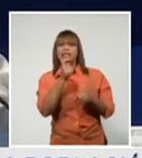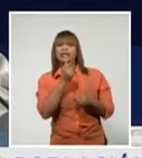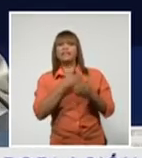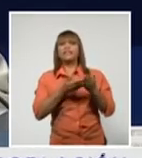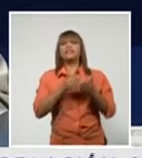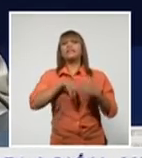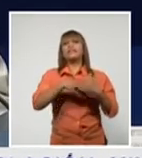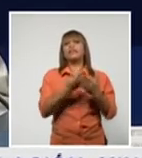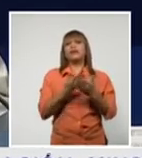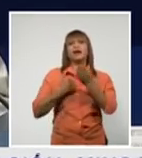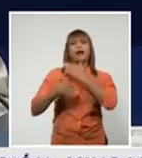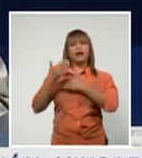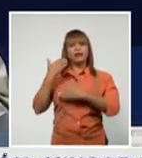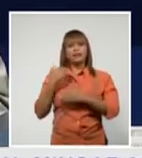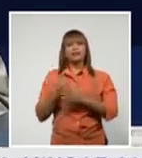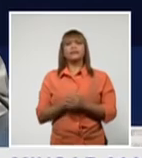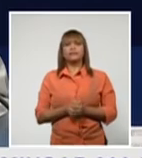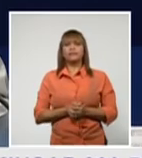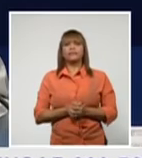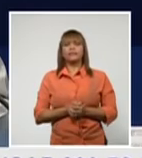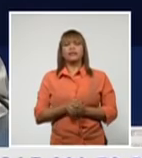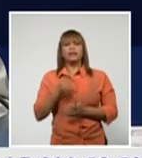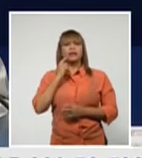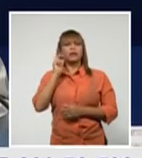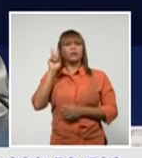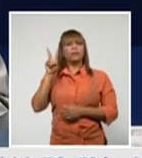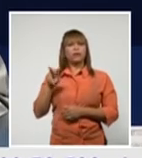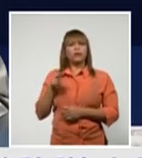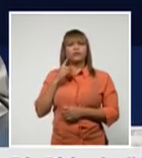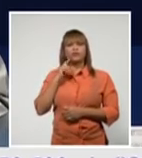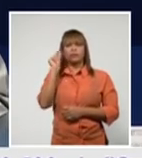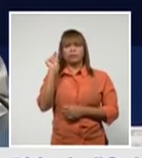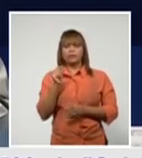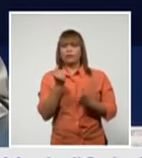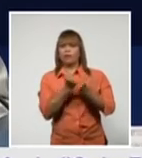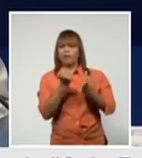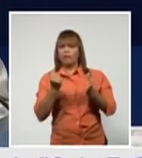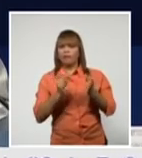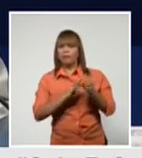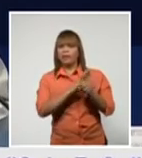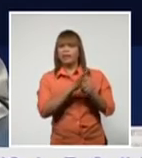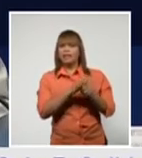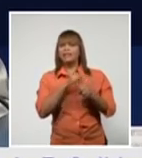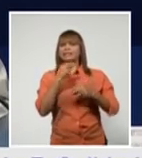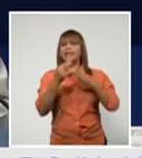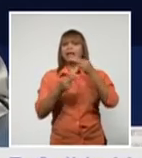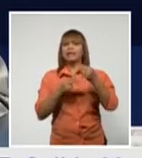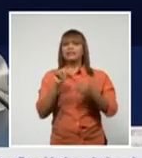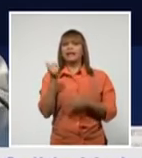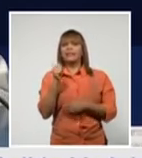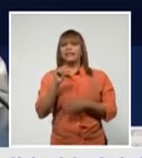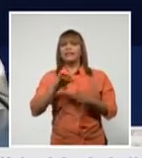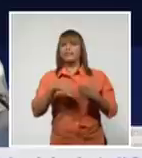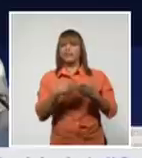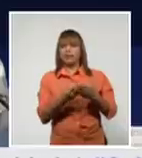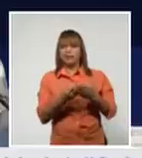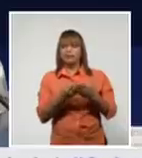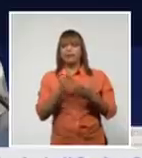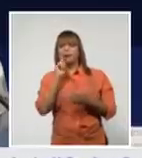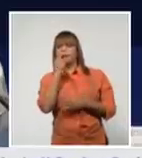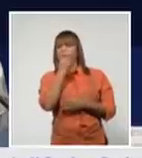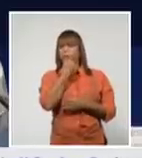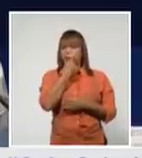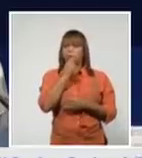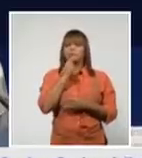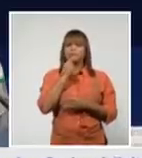Acuérdense que la evaluación de los casos confirmados se hace al 10º día con un PCR que se le realiza. Pues